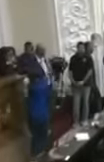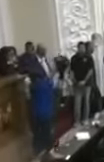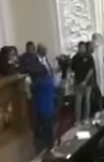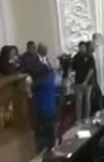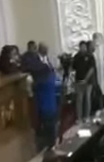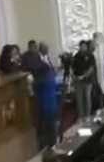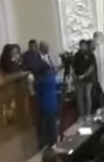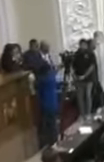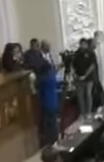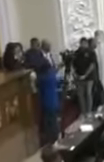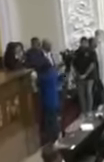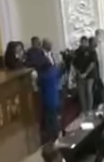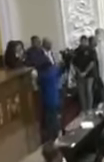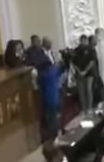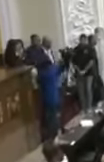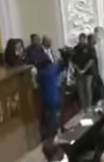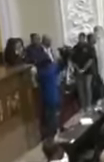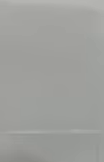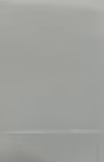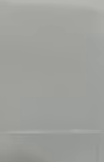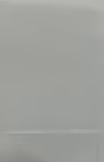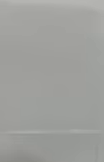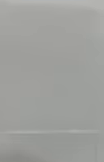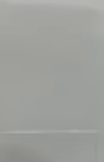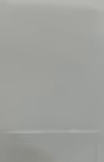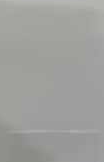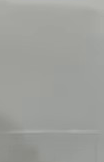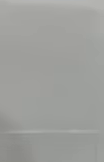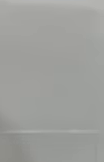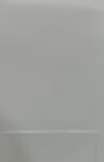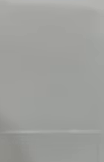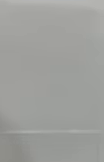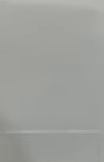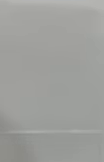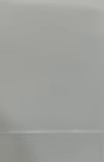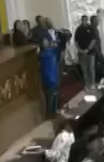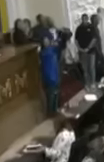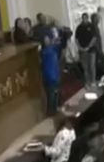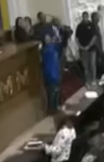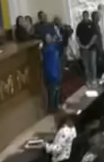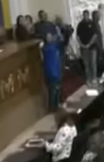señor presidente. Gracias, diputado. Diputado Carreño, la palabra.